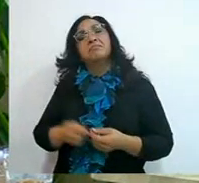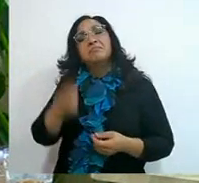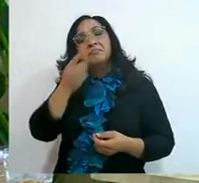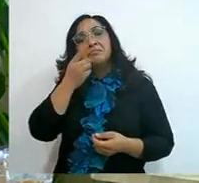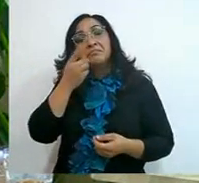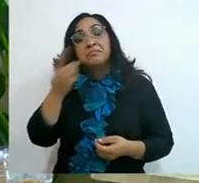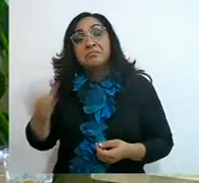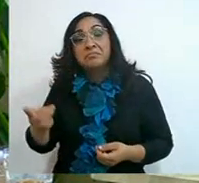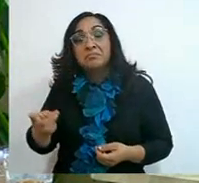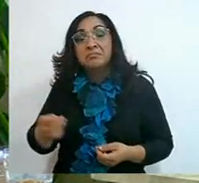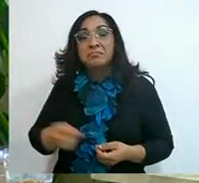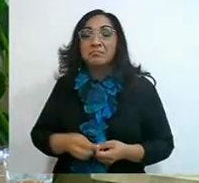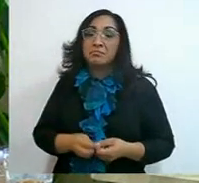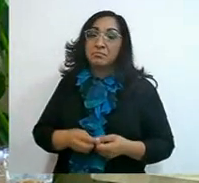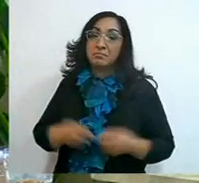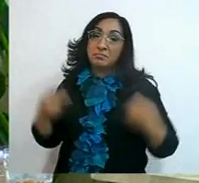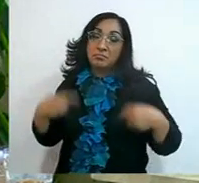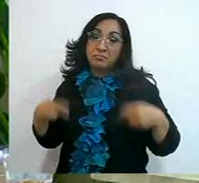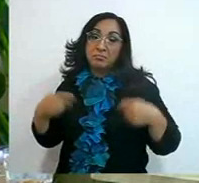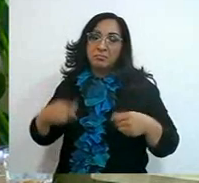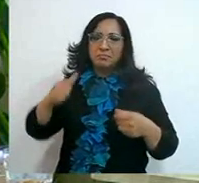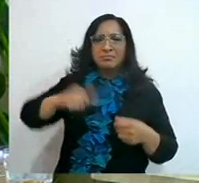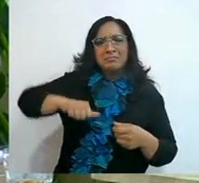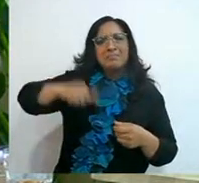exaltando a mi gente de Monterrey.